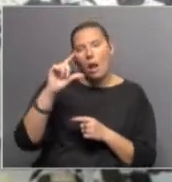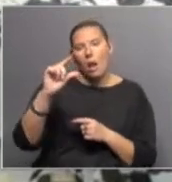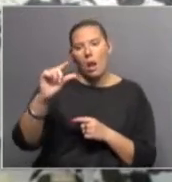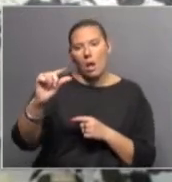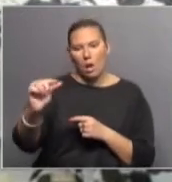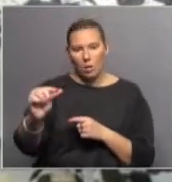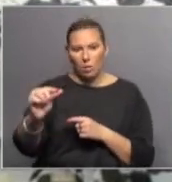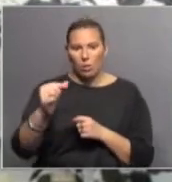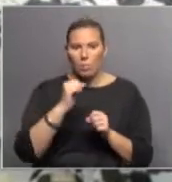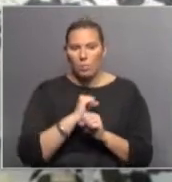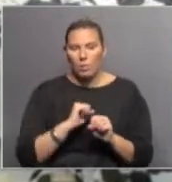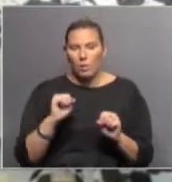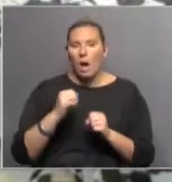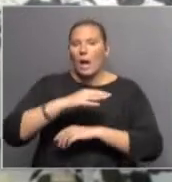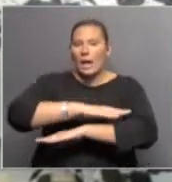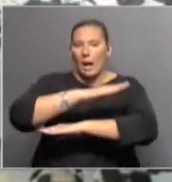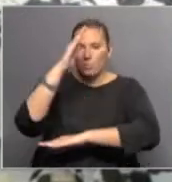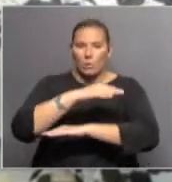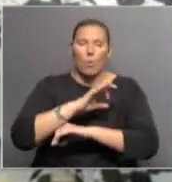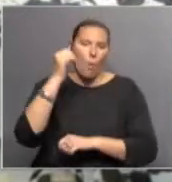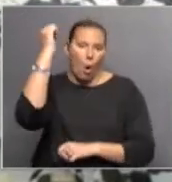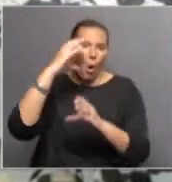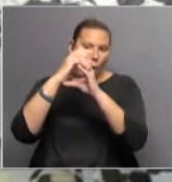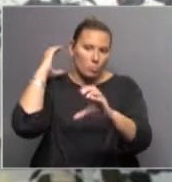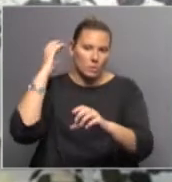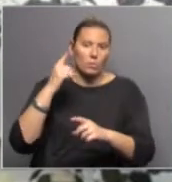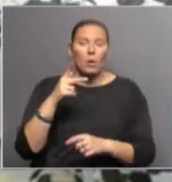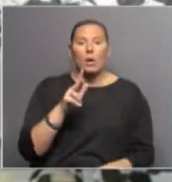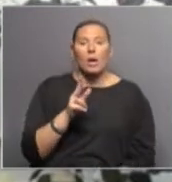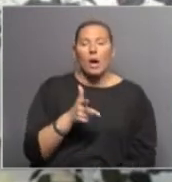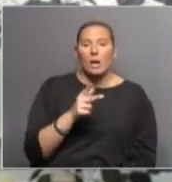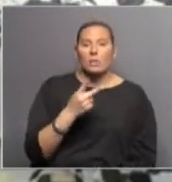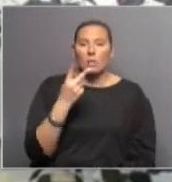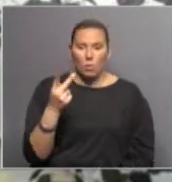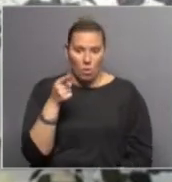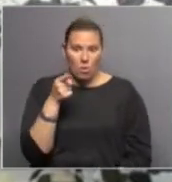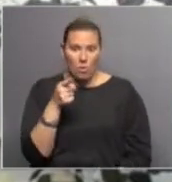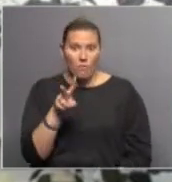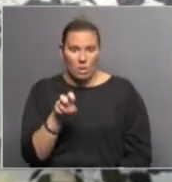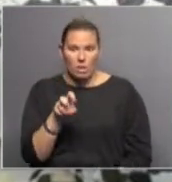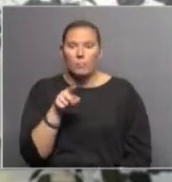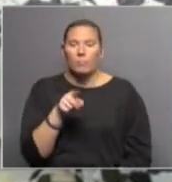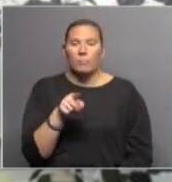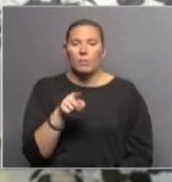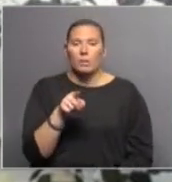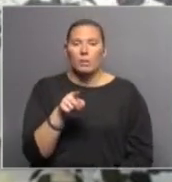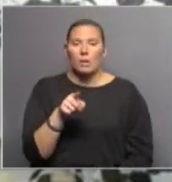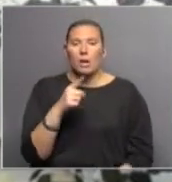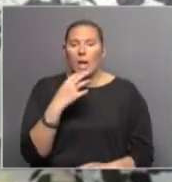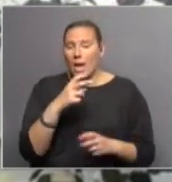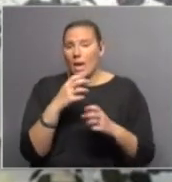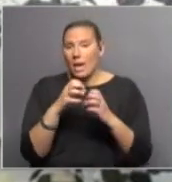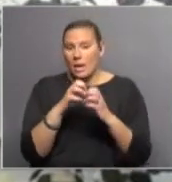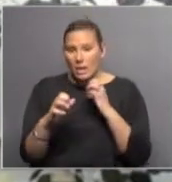recorrido, como pueden ser en camiones u ómnibus, el hidrógeno verde se posiciona como el vector